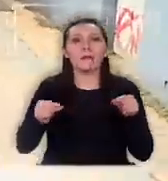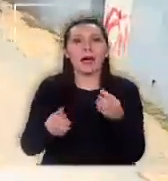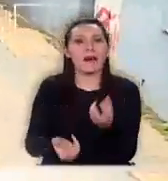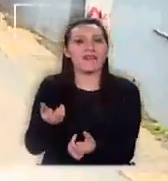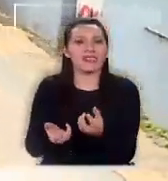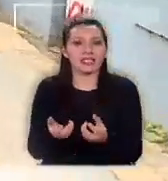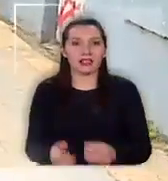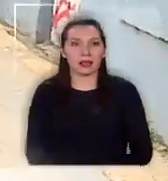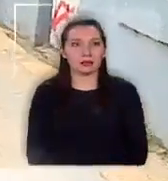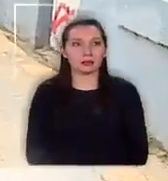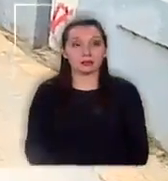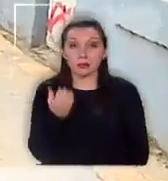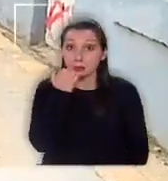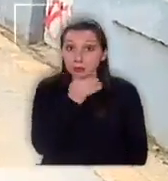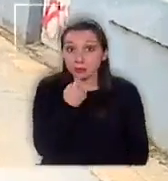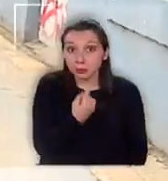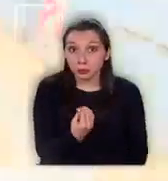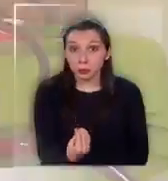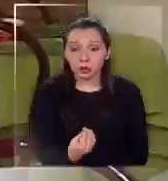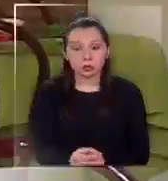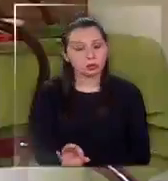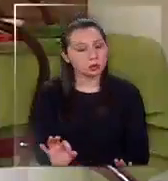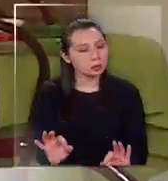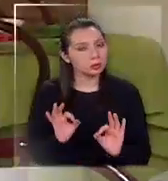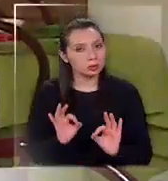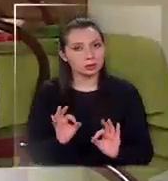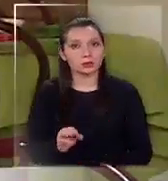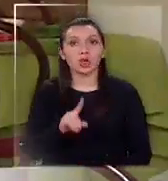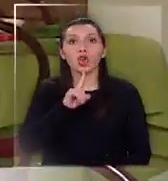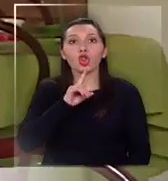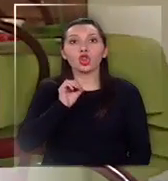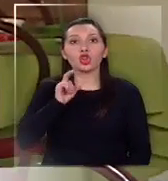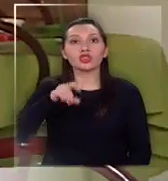bueno? Está increíble. Con tocino,